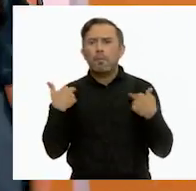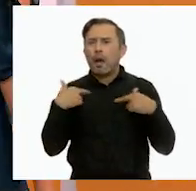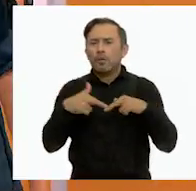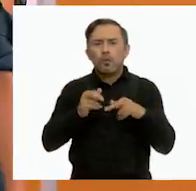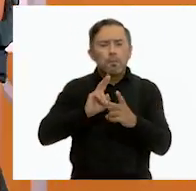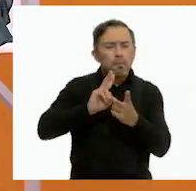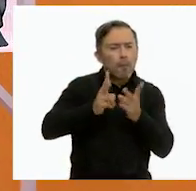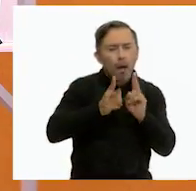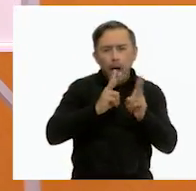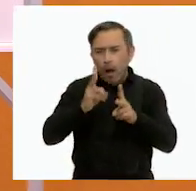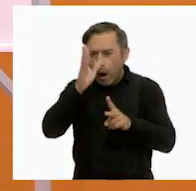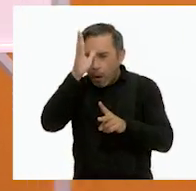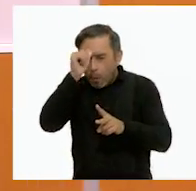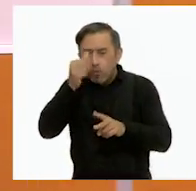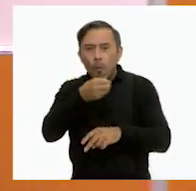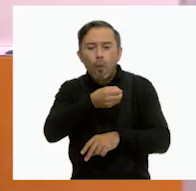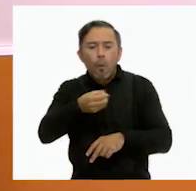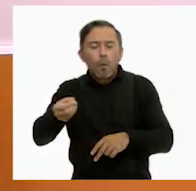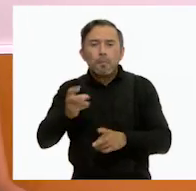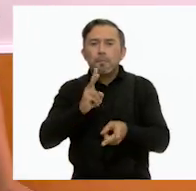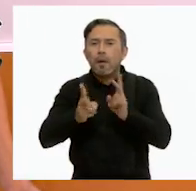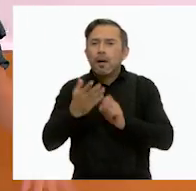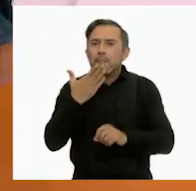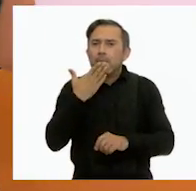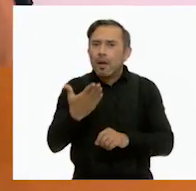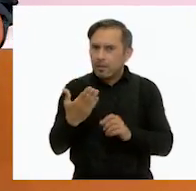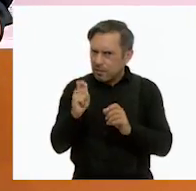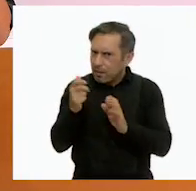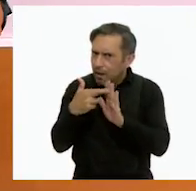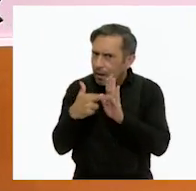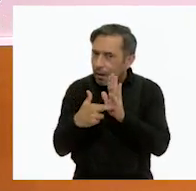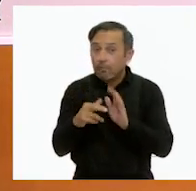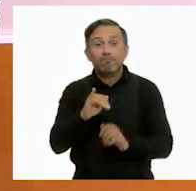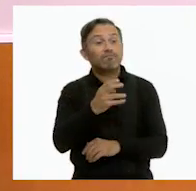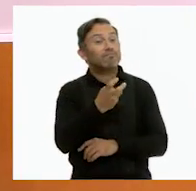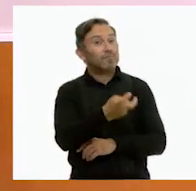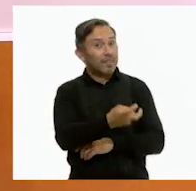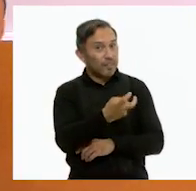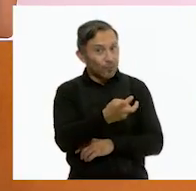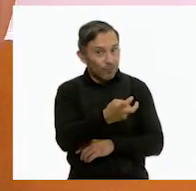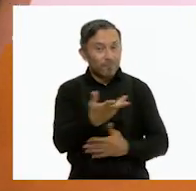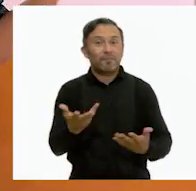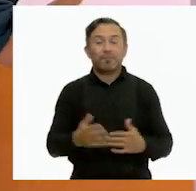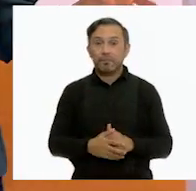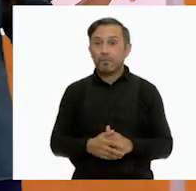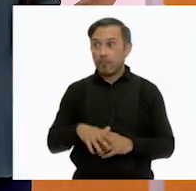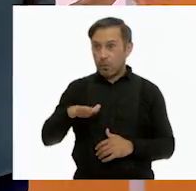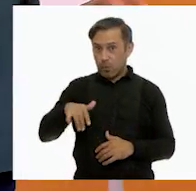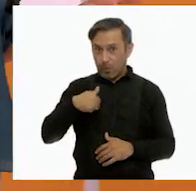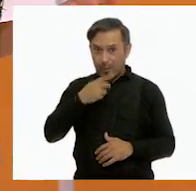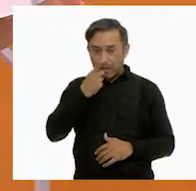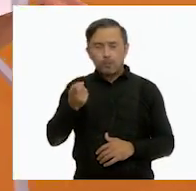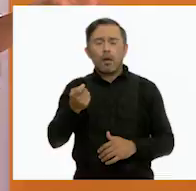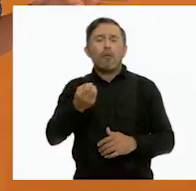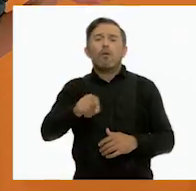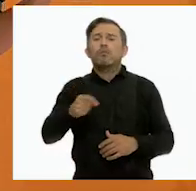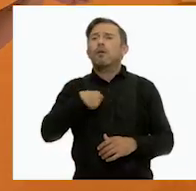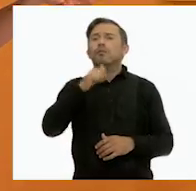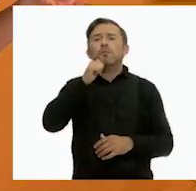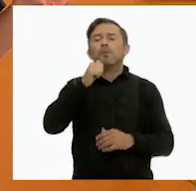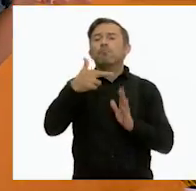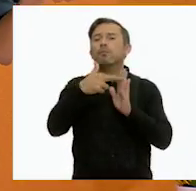sana convivencia. Así es, para llevar una sana convivencia. Te mencionaba esta parte de que hay reglas en todos lados.